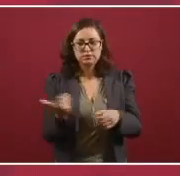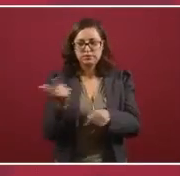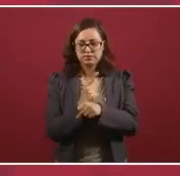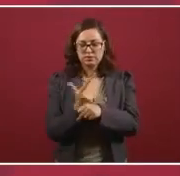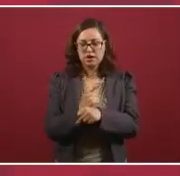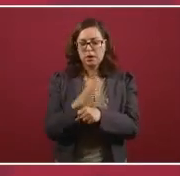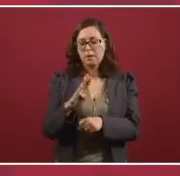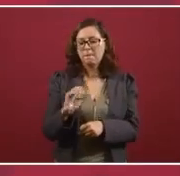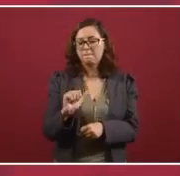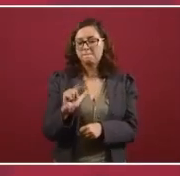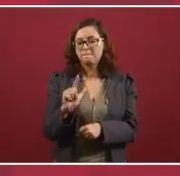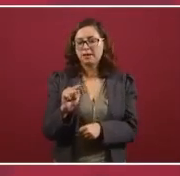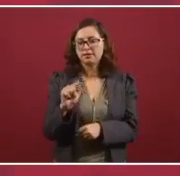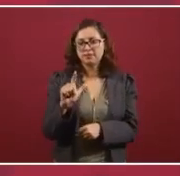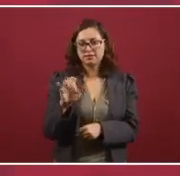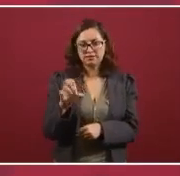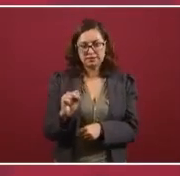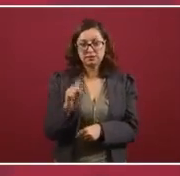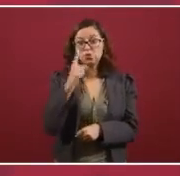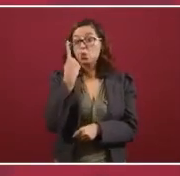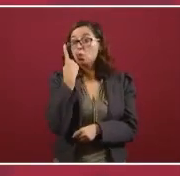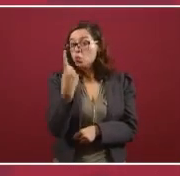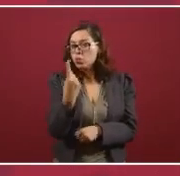ejemplo. Ya después,